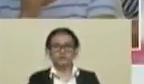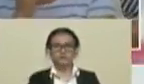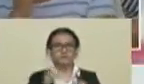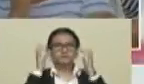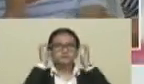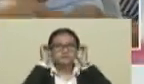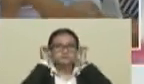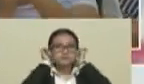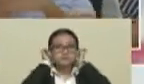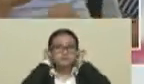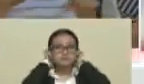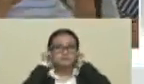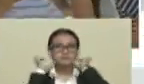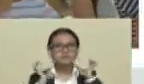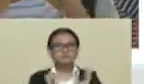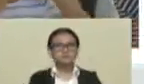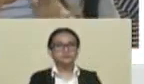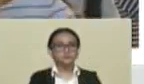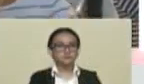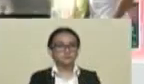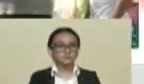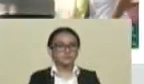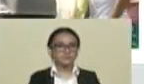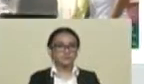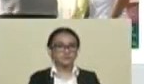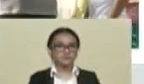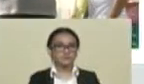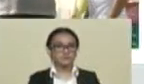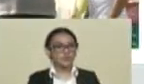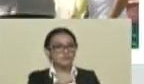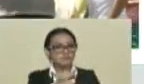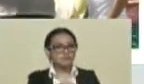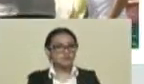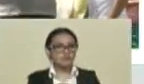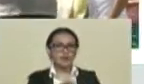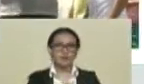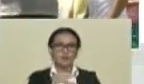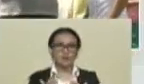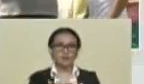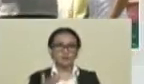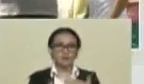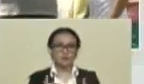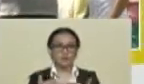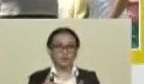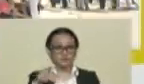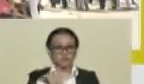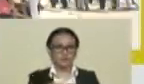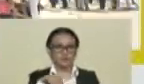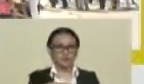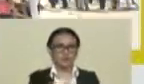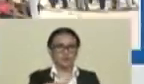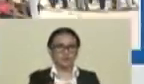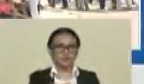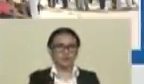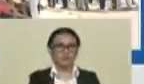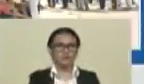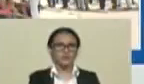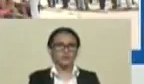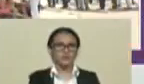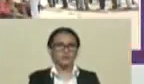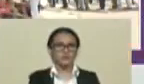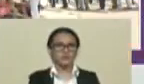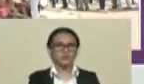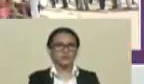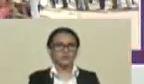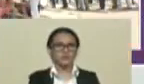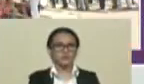tardes, bienvenida. Gracias. Candidato, ¿qué mensaje cree que se le está enviando al mundo el día de hoy con este proceso electoral del día de hoy? ¿Y qué